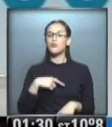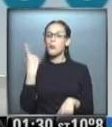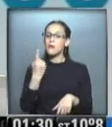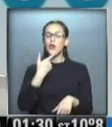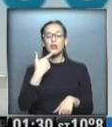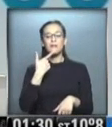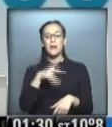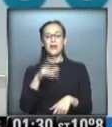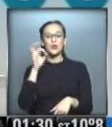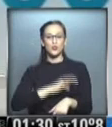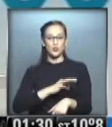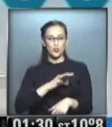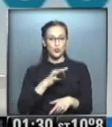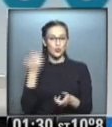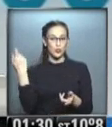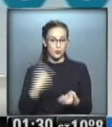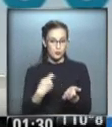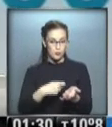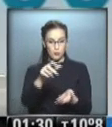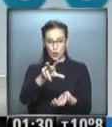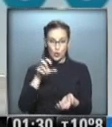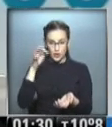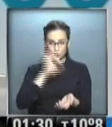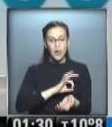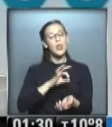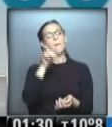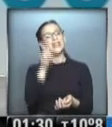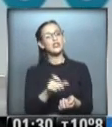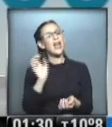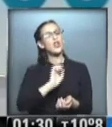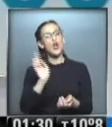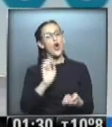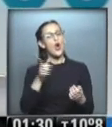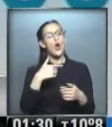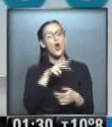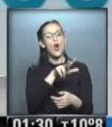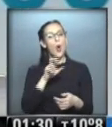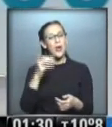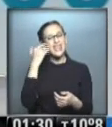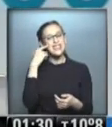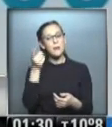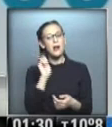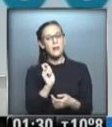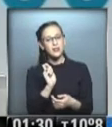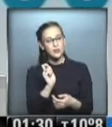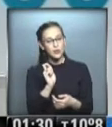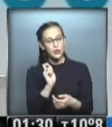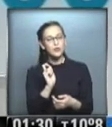de septiembre, aquellos que no alcancen a cobrar un sueldo bruto de